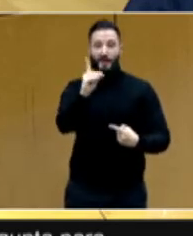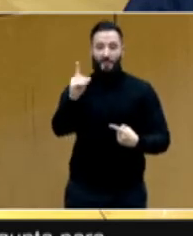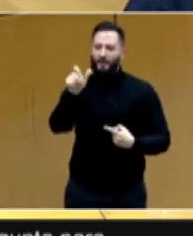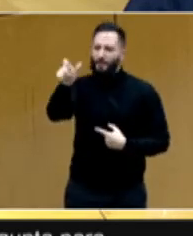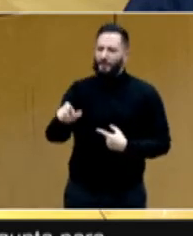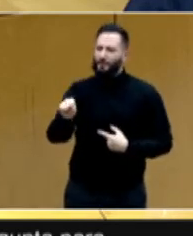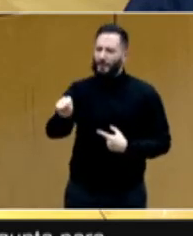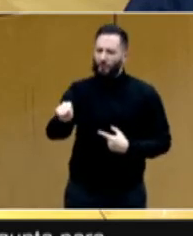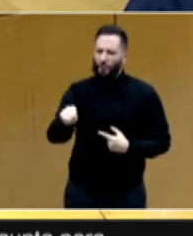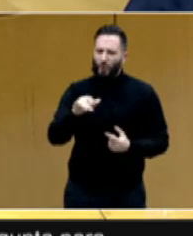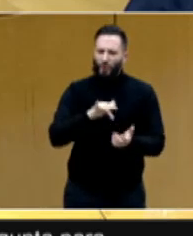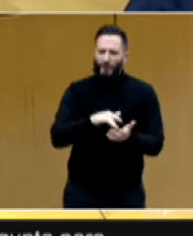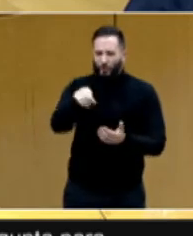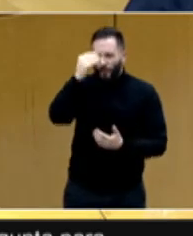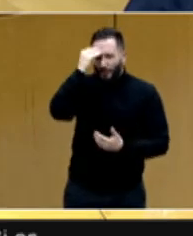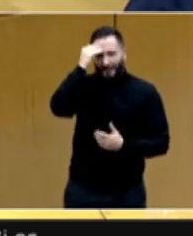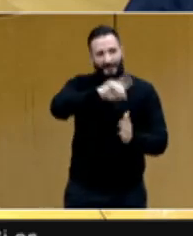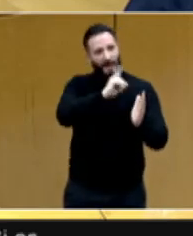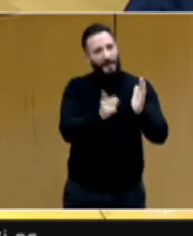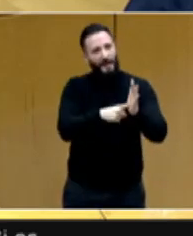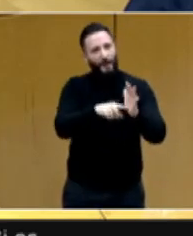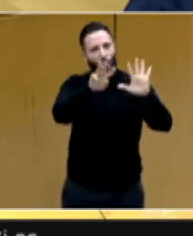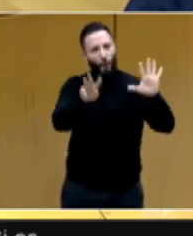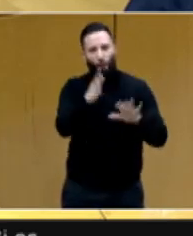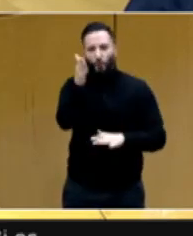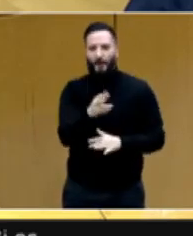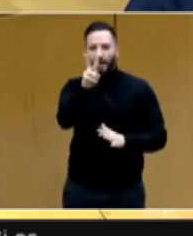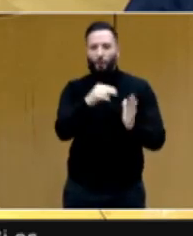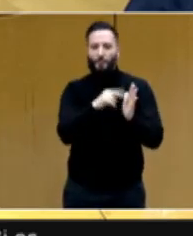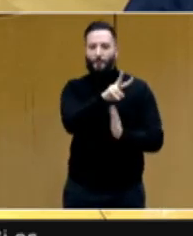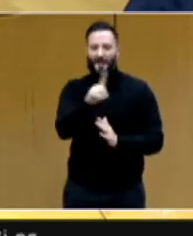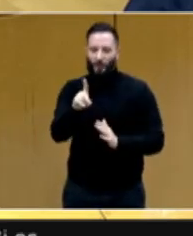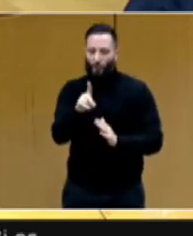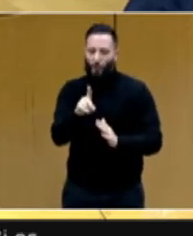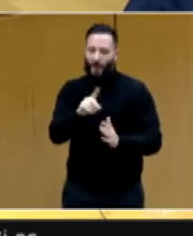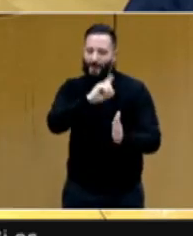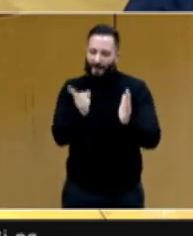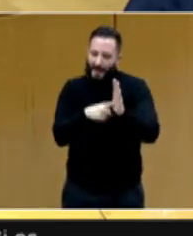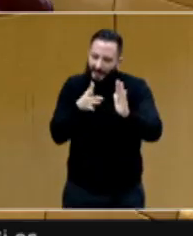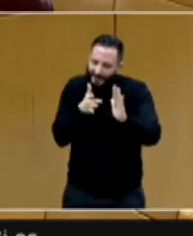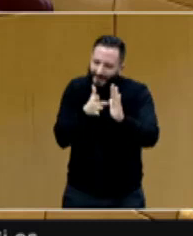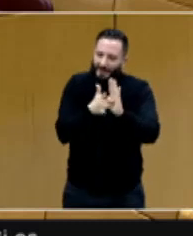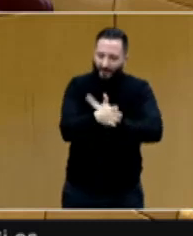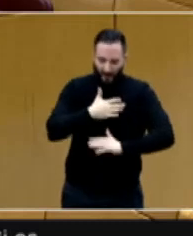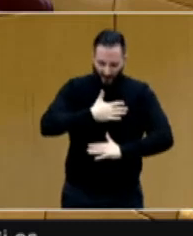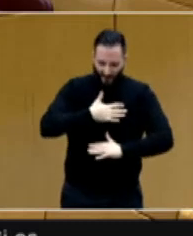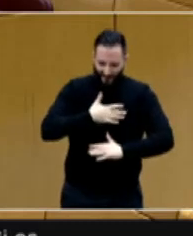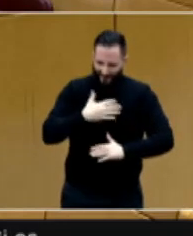Qué significa qué implica la ley ocho/2021 para para ti